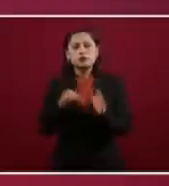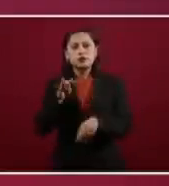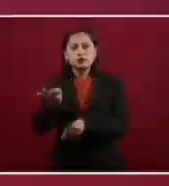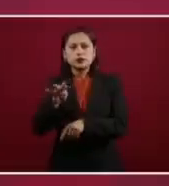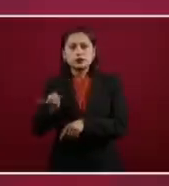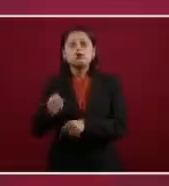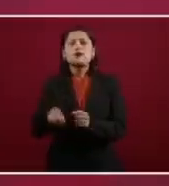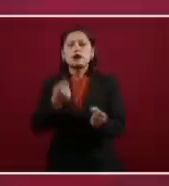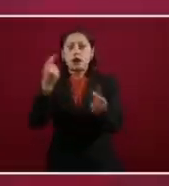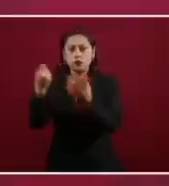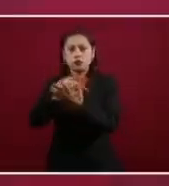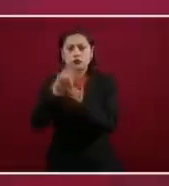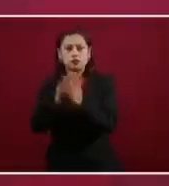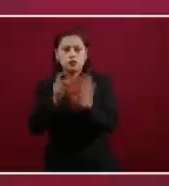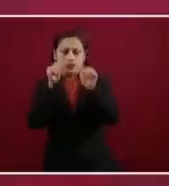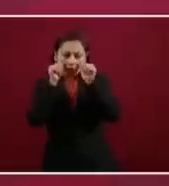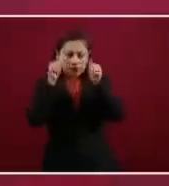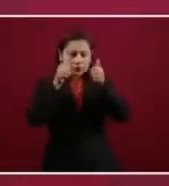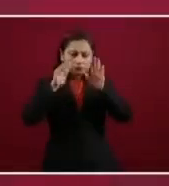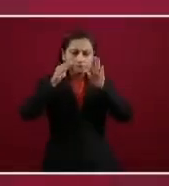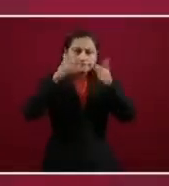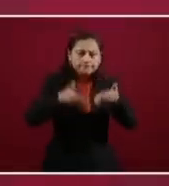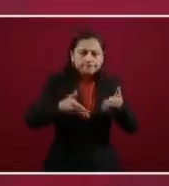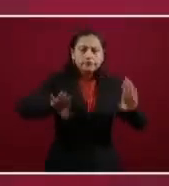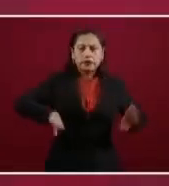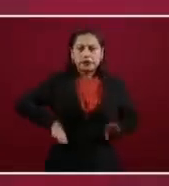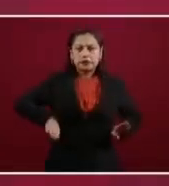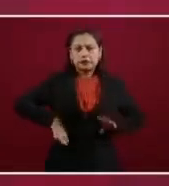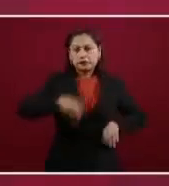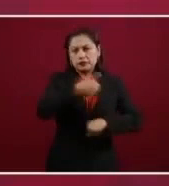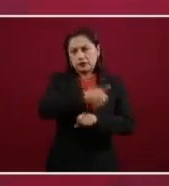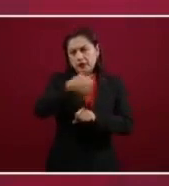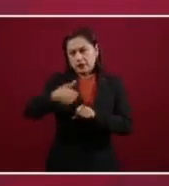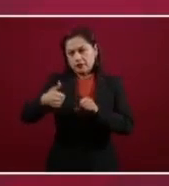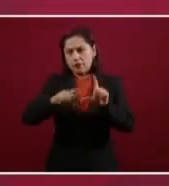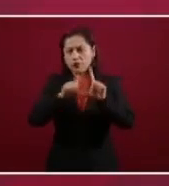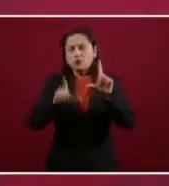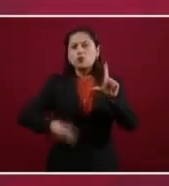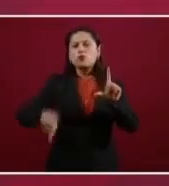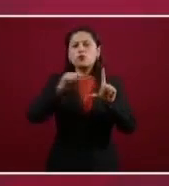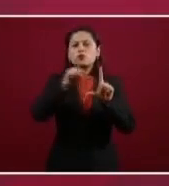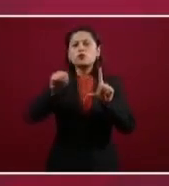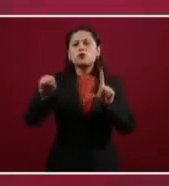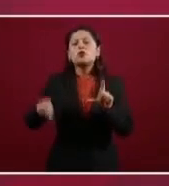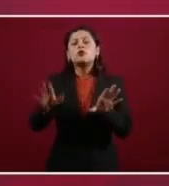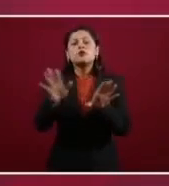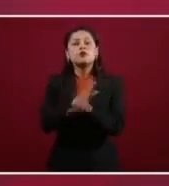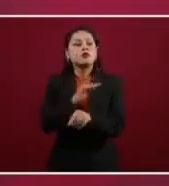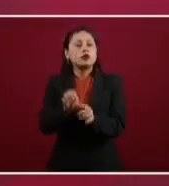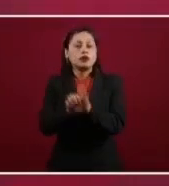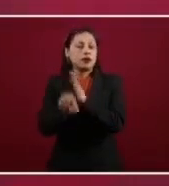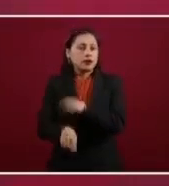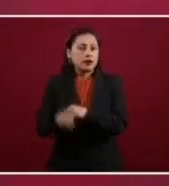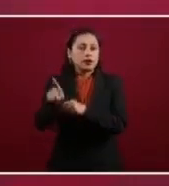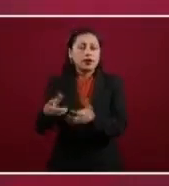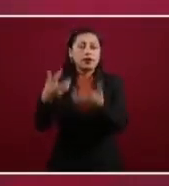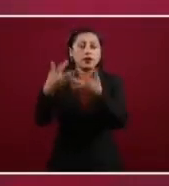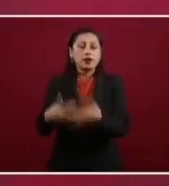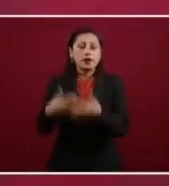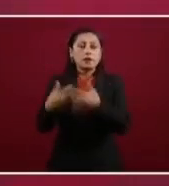específicas la reactivación de por ejemplo la construcción de dos bocas tiene un